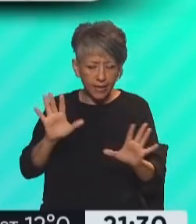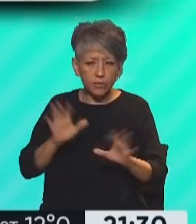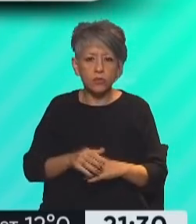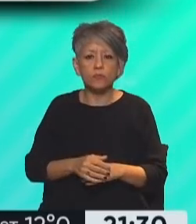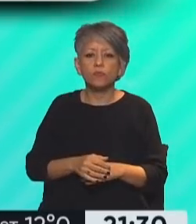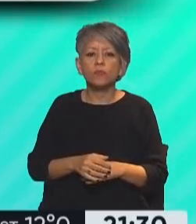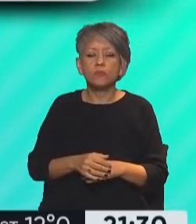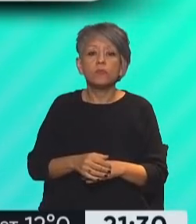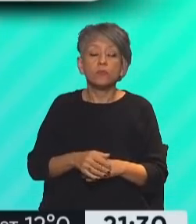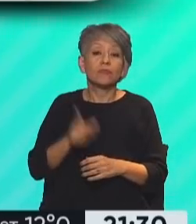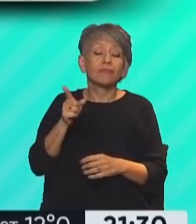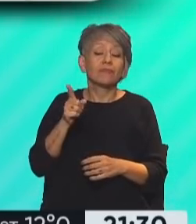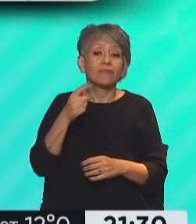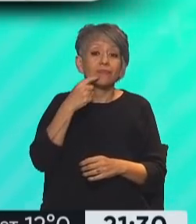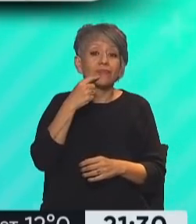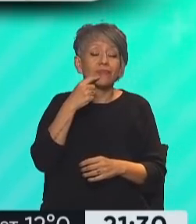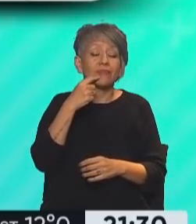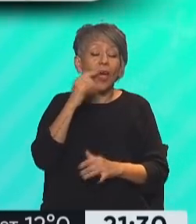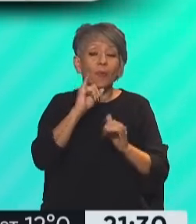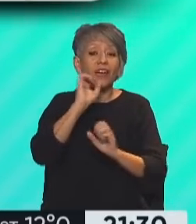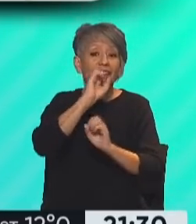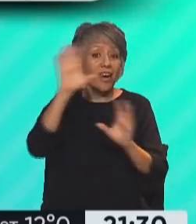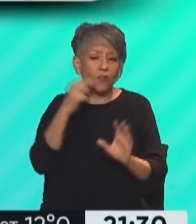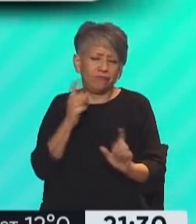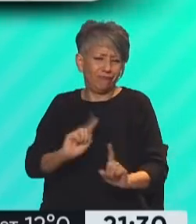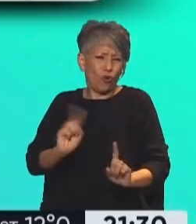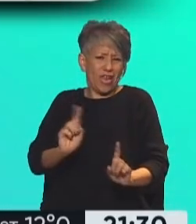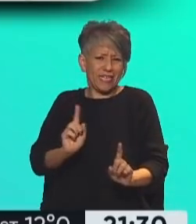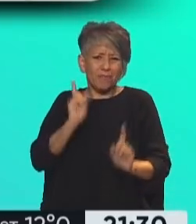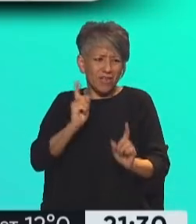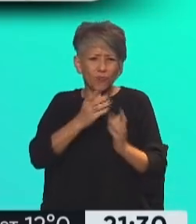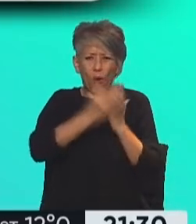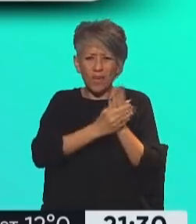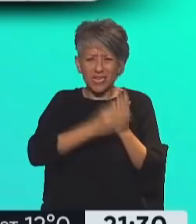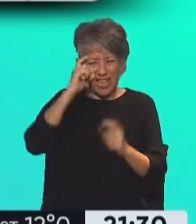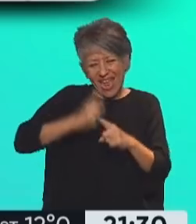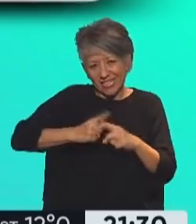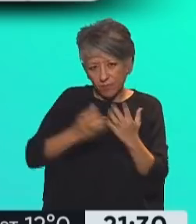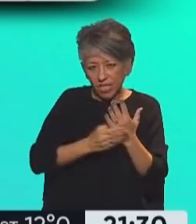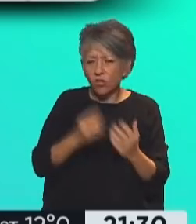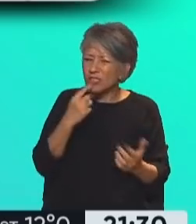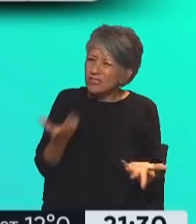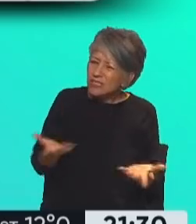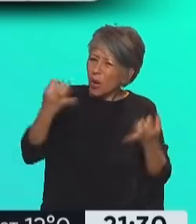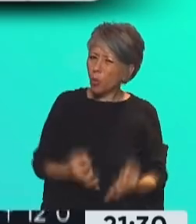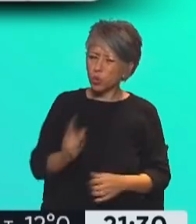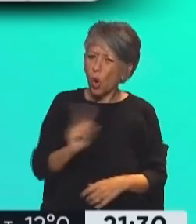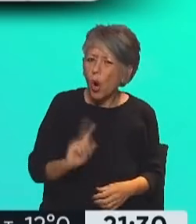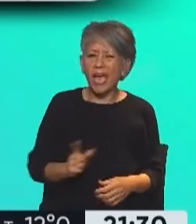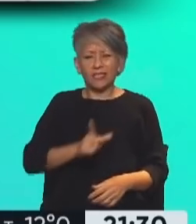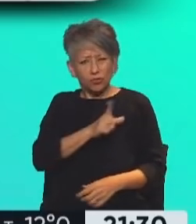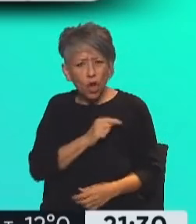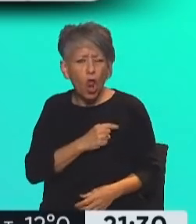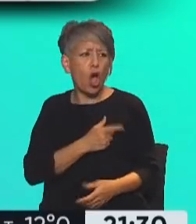quiere, al ex ministro de Desarrollo Productivo, y dice, muy injusto y sobre todo doloroso que este tipo de ataques lo